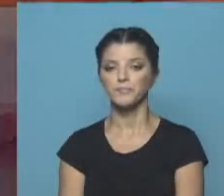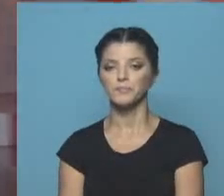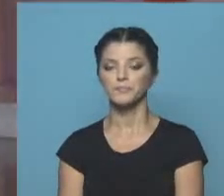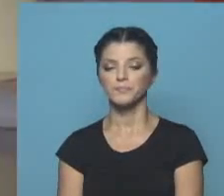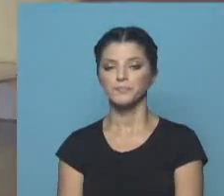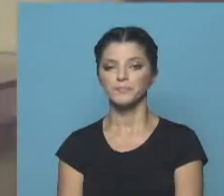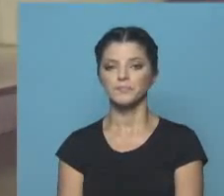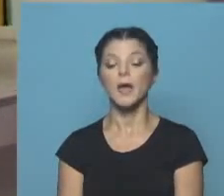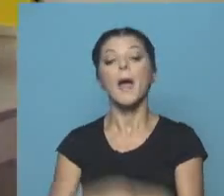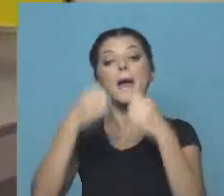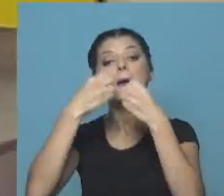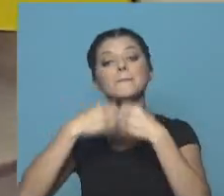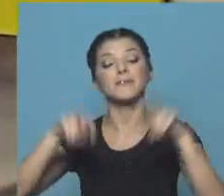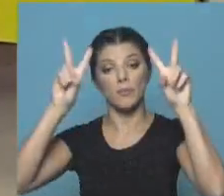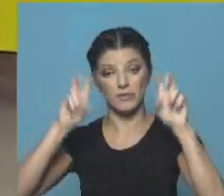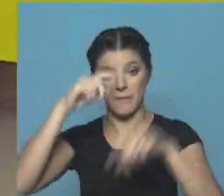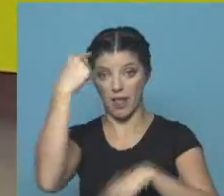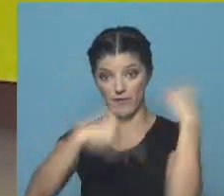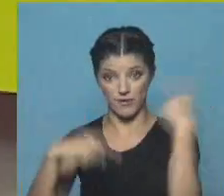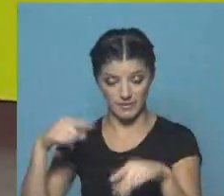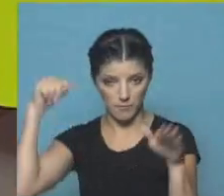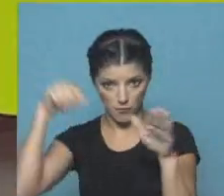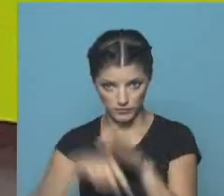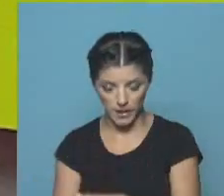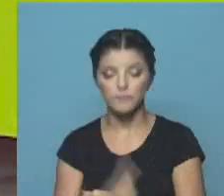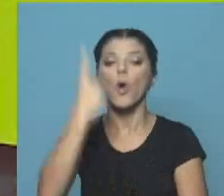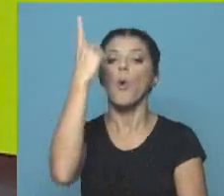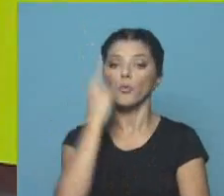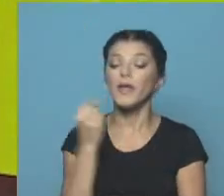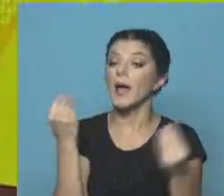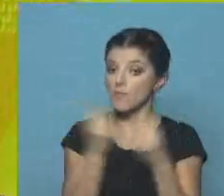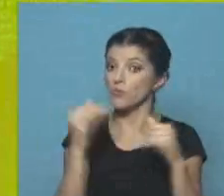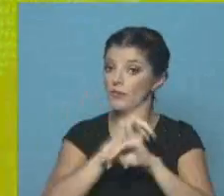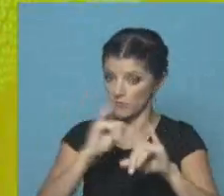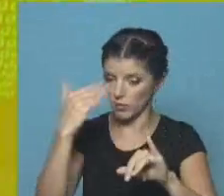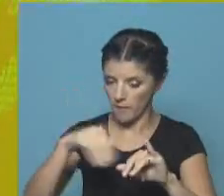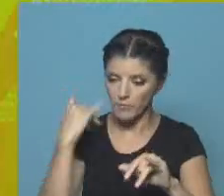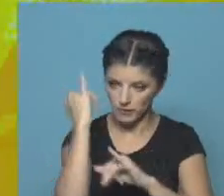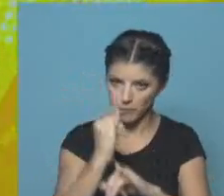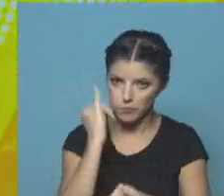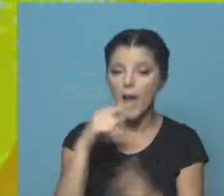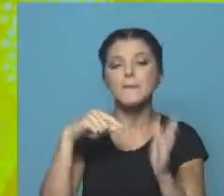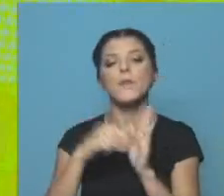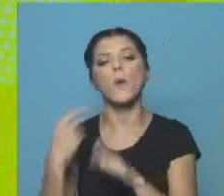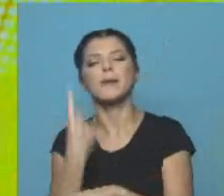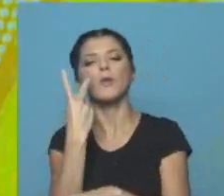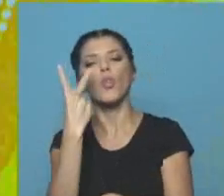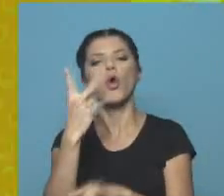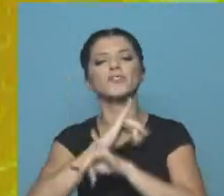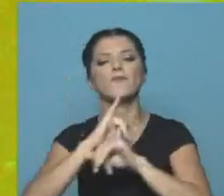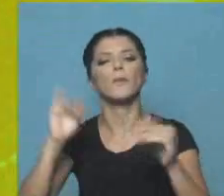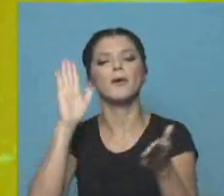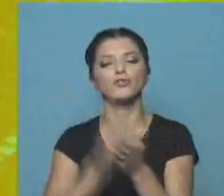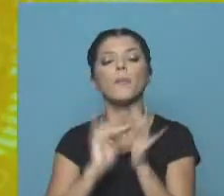Comenzamos a ampliar todos los temas, un día que judicialmente dio muchísima información, enseguida vamos a estar con eso, pero arrancamos con dos informes sobre la